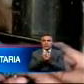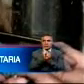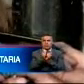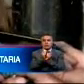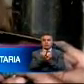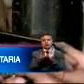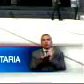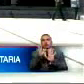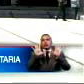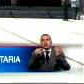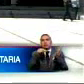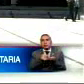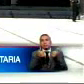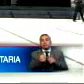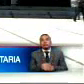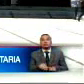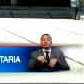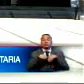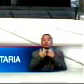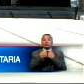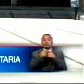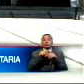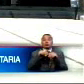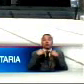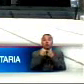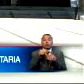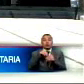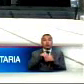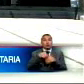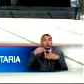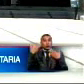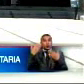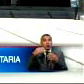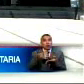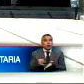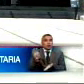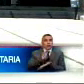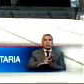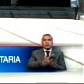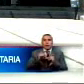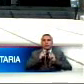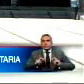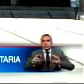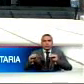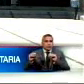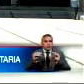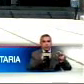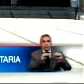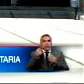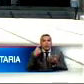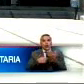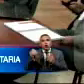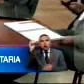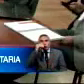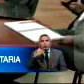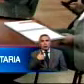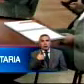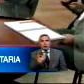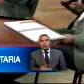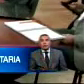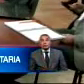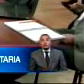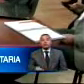que suba a 10,000. Las bancadas legislativas ya analizan el contenido de ese informe y definen qué posturas adoptarán.